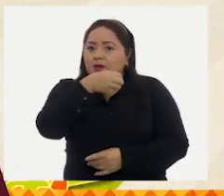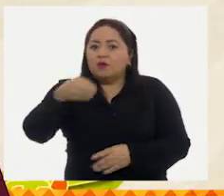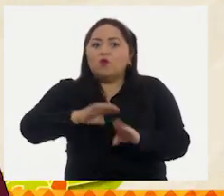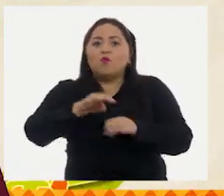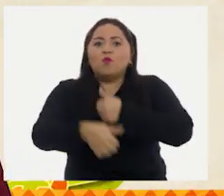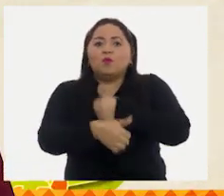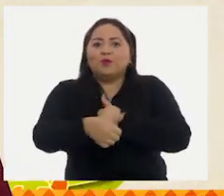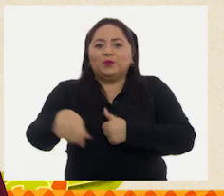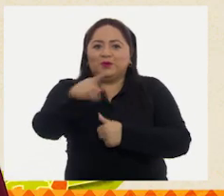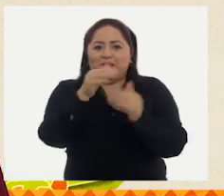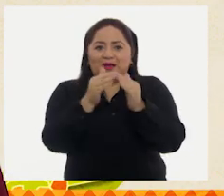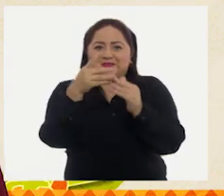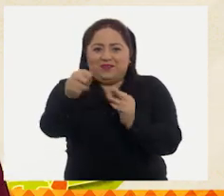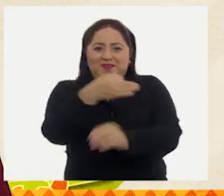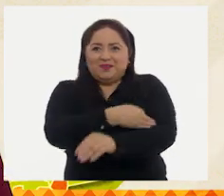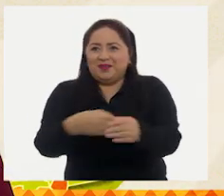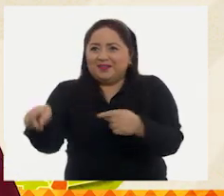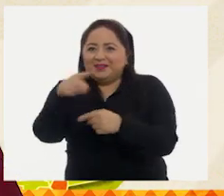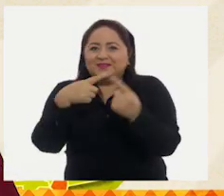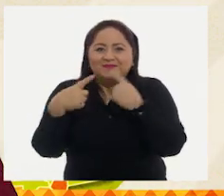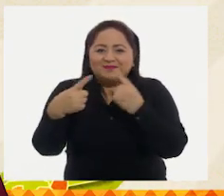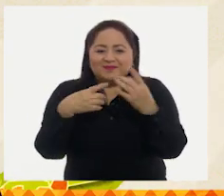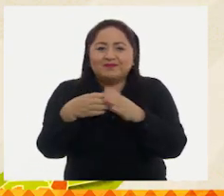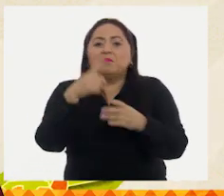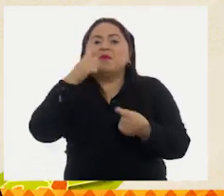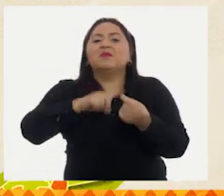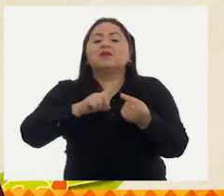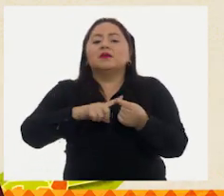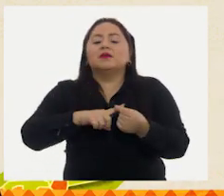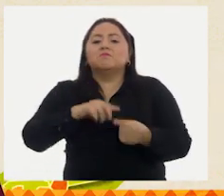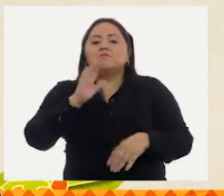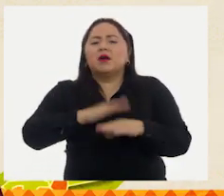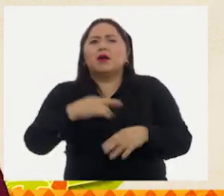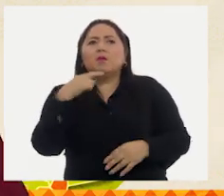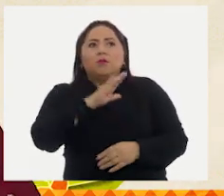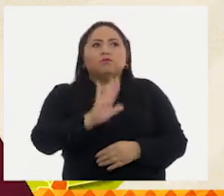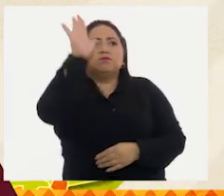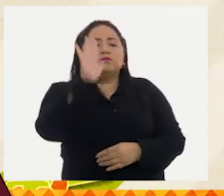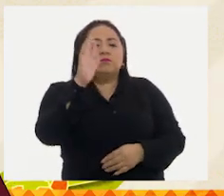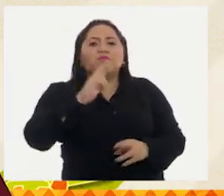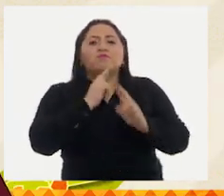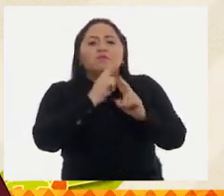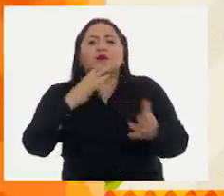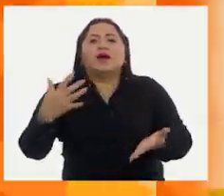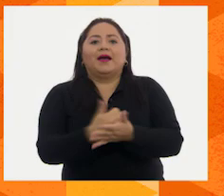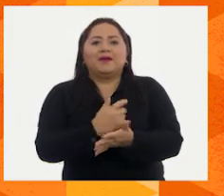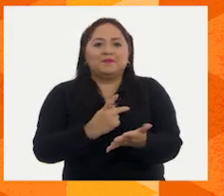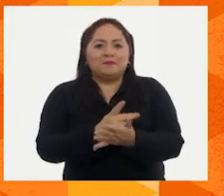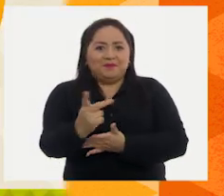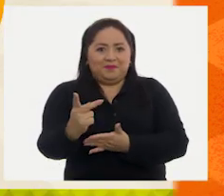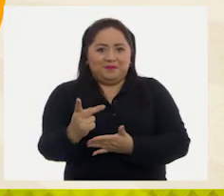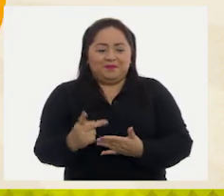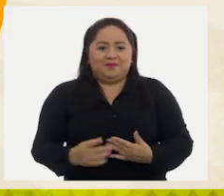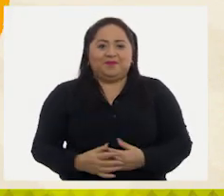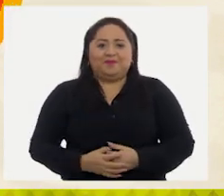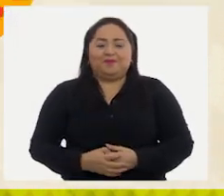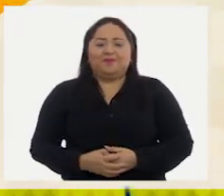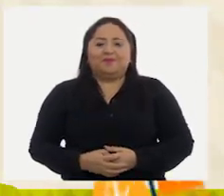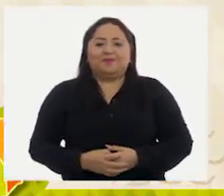competencia en casa con los miembros de su familia para ver quién responde más preguntas y gana el premio.